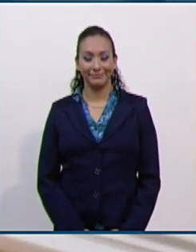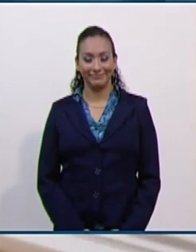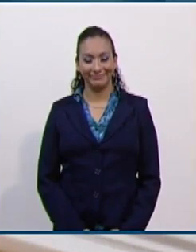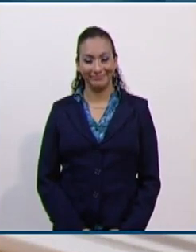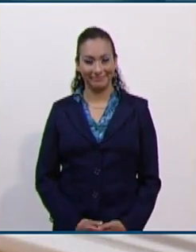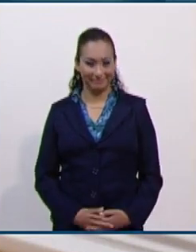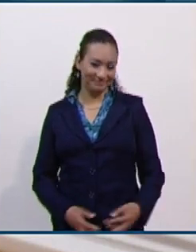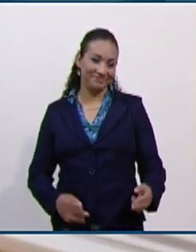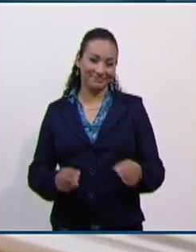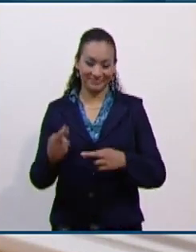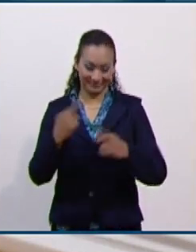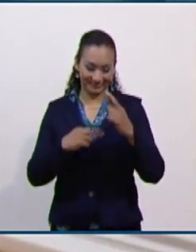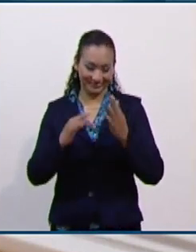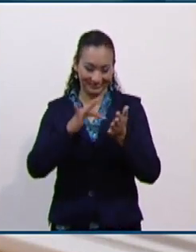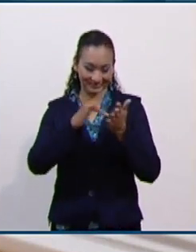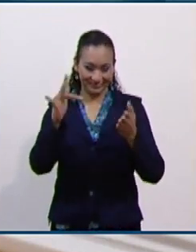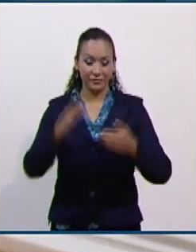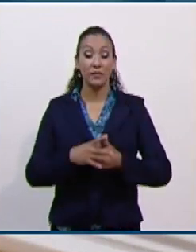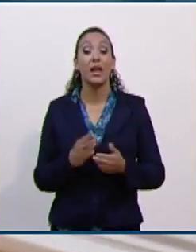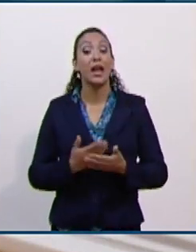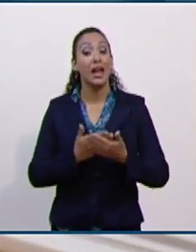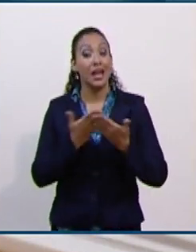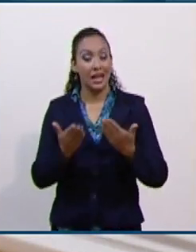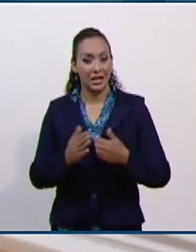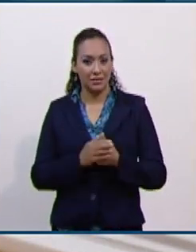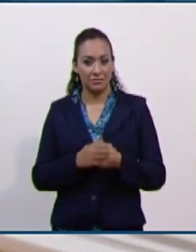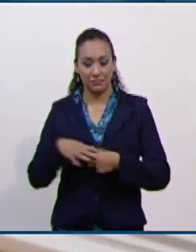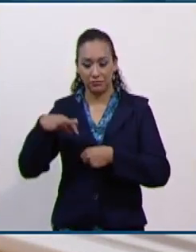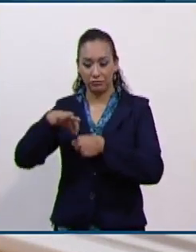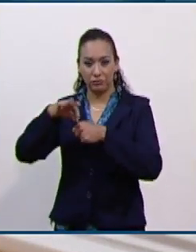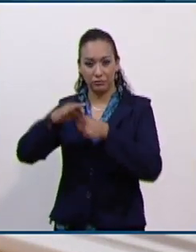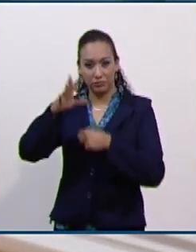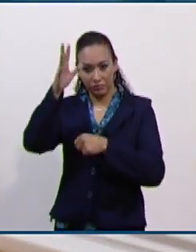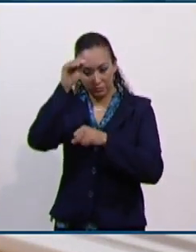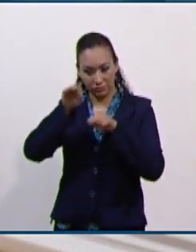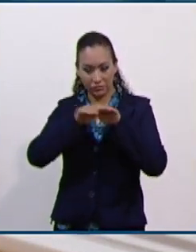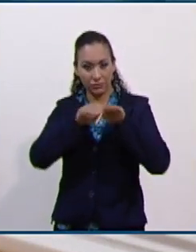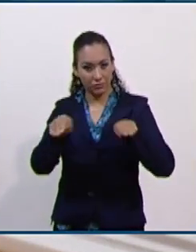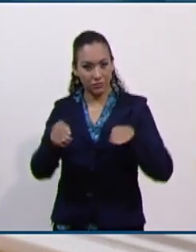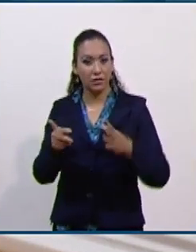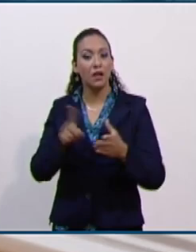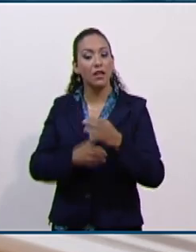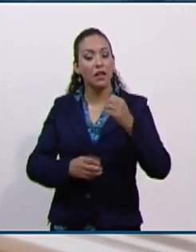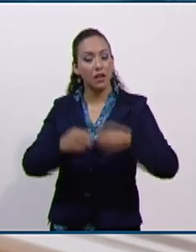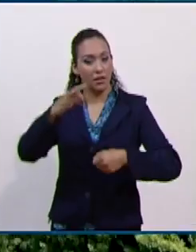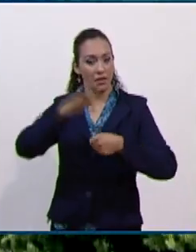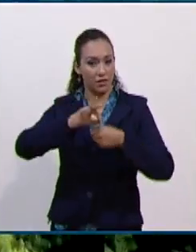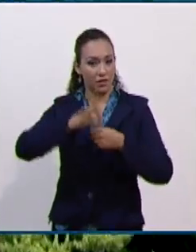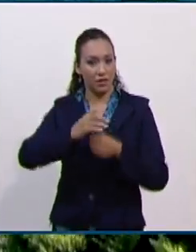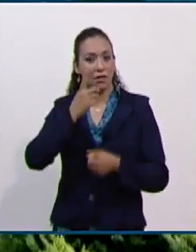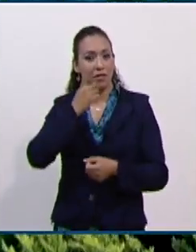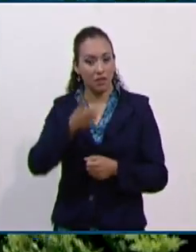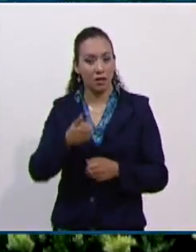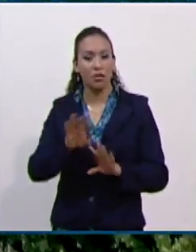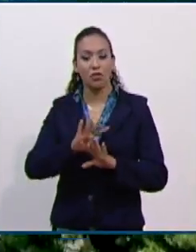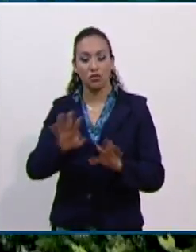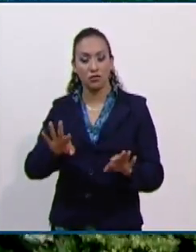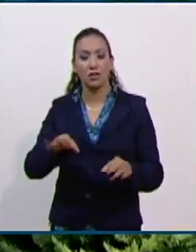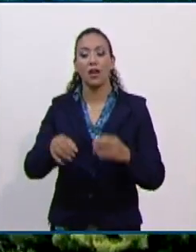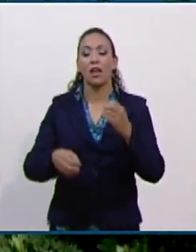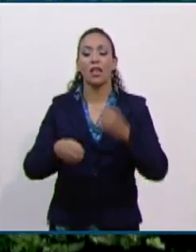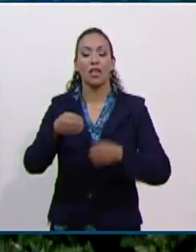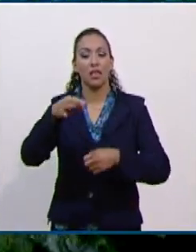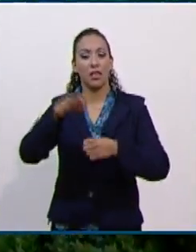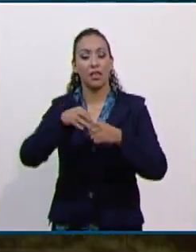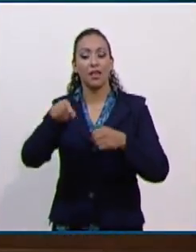Gracias por continuar en este corte informativo. Por unanimidad, la Sala Superior del Tribunal Electoral confirmó la resolución del Tribunal